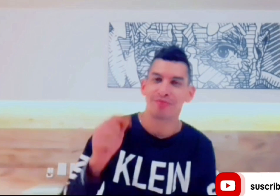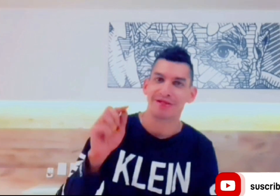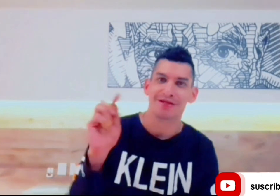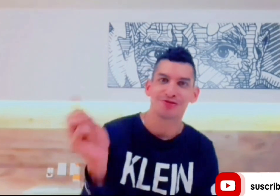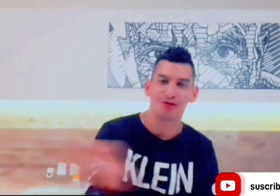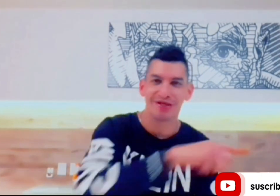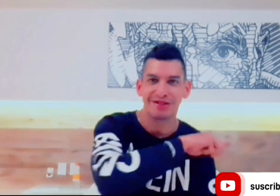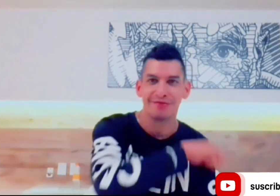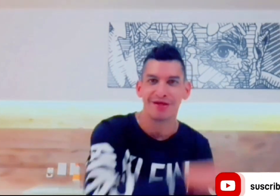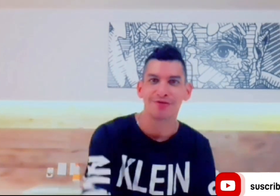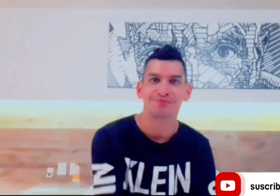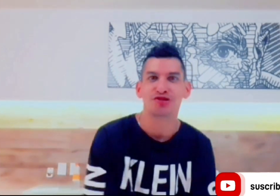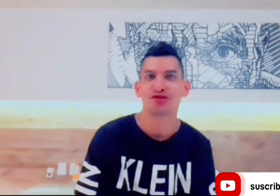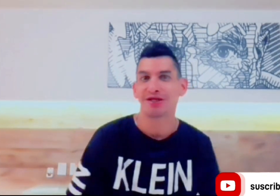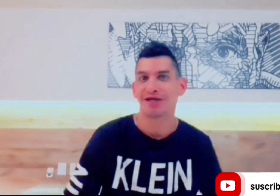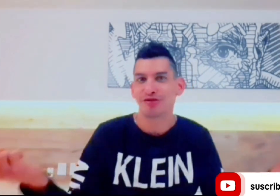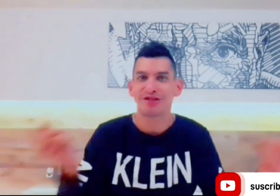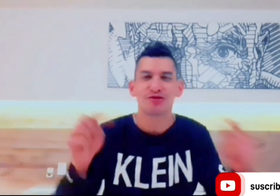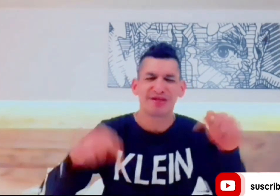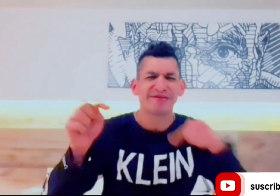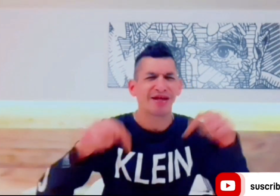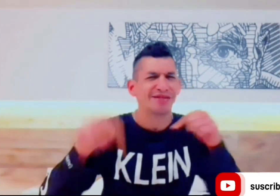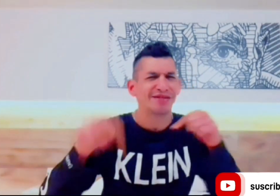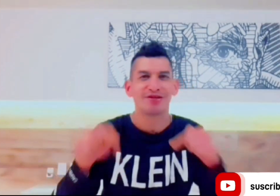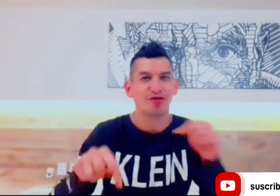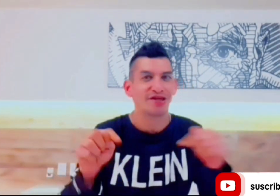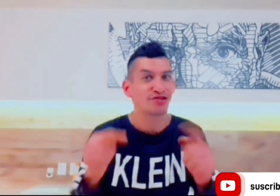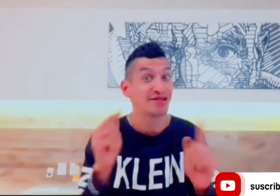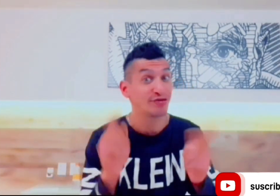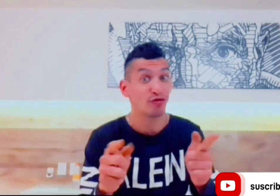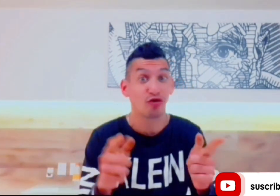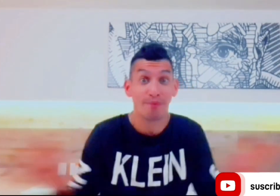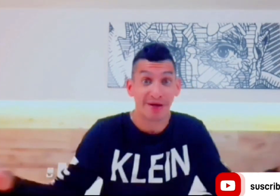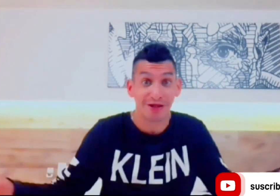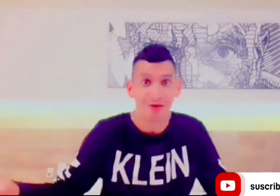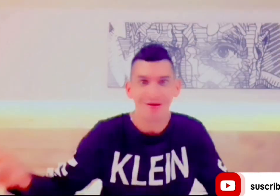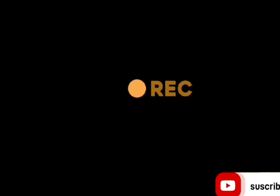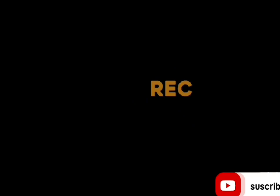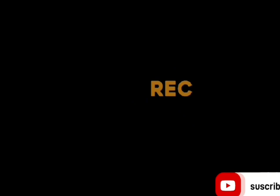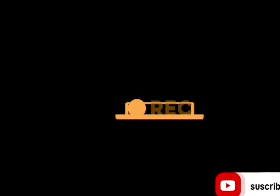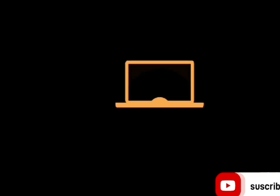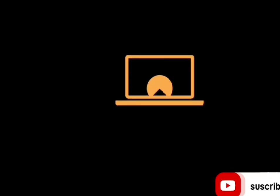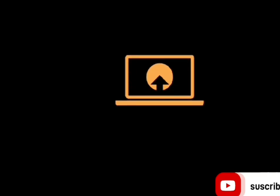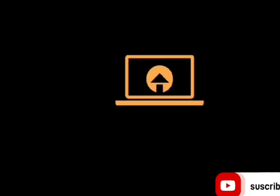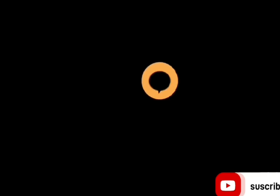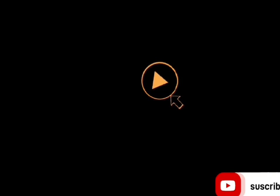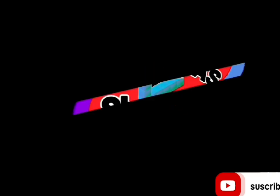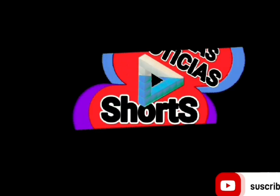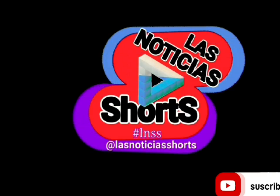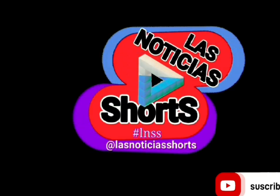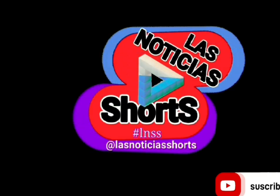pasó, así que comenzamos con este video. Yo soy Carlos Guiz, suscríbete al canal, que si no lo has hecho, si eres nuevo, comparte.